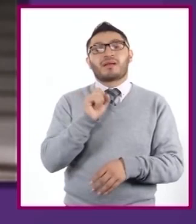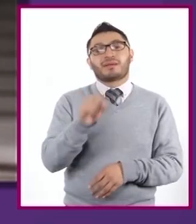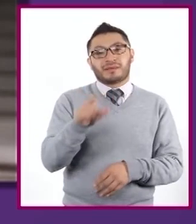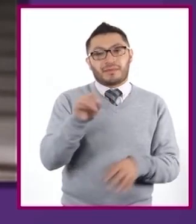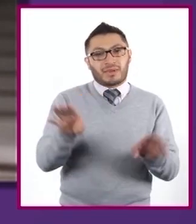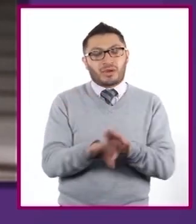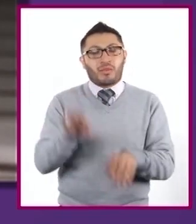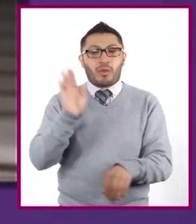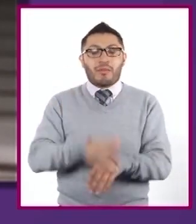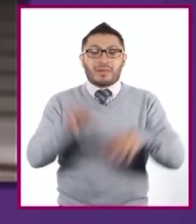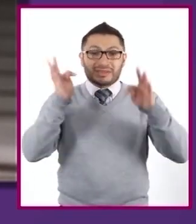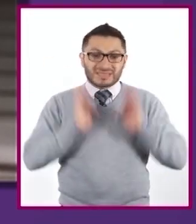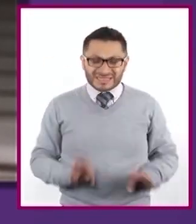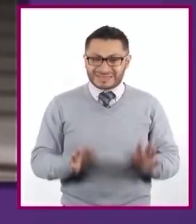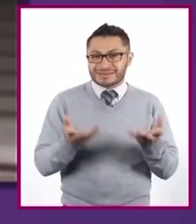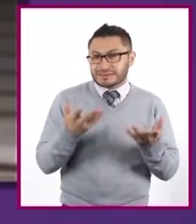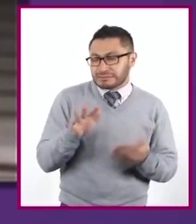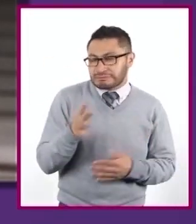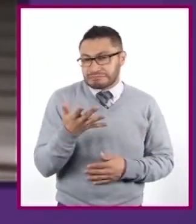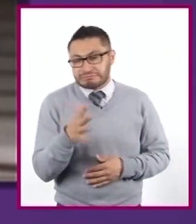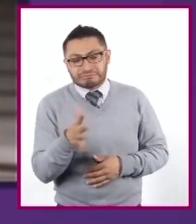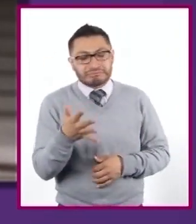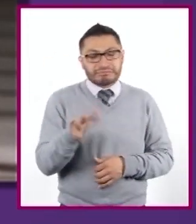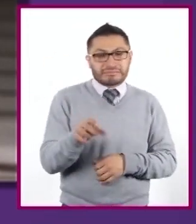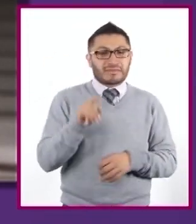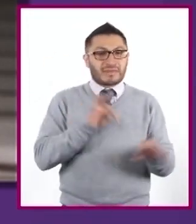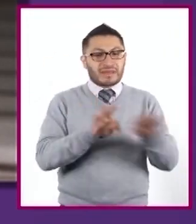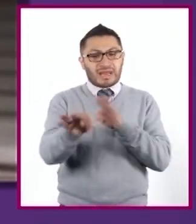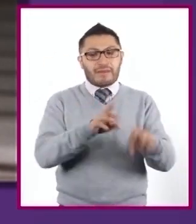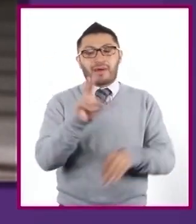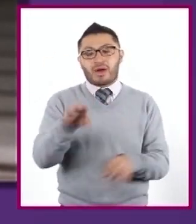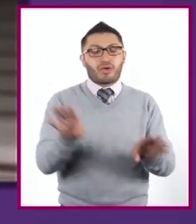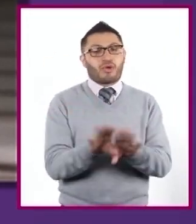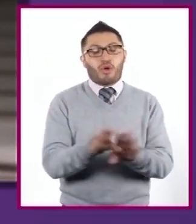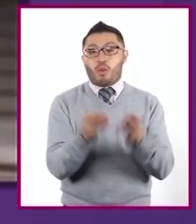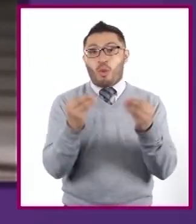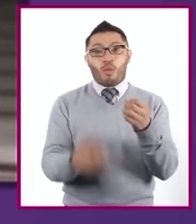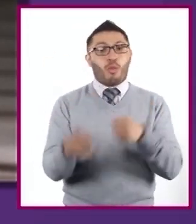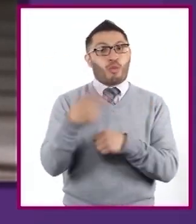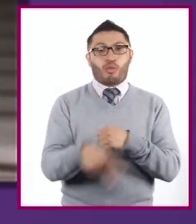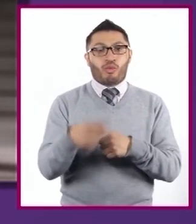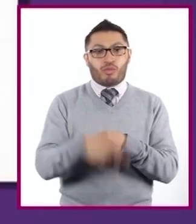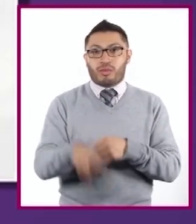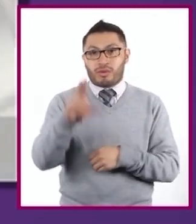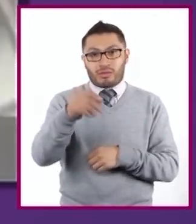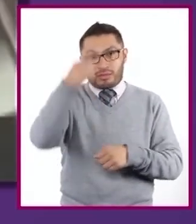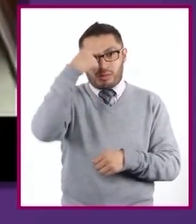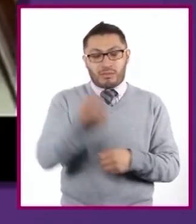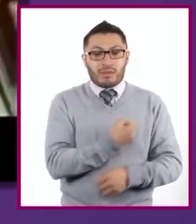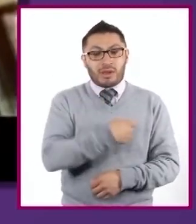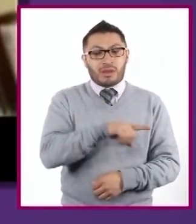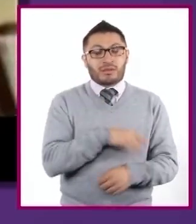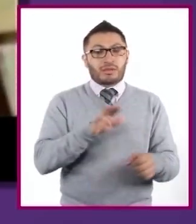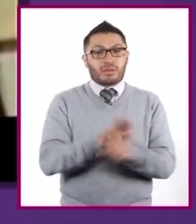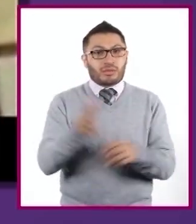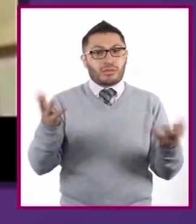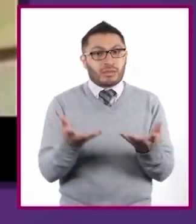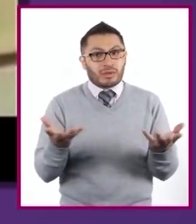más relajado. El trabajo mismo no implicaba tantos peligros para la salud. Lo que habría